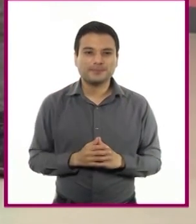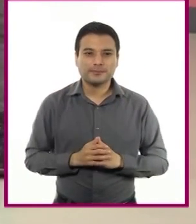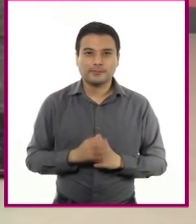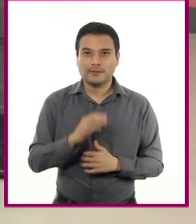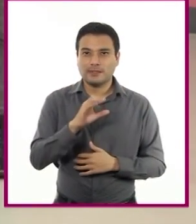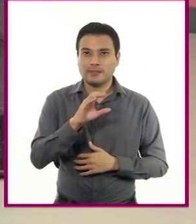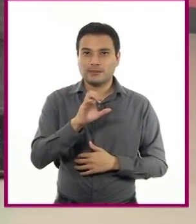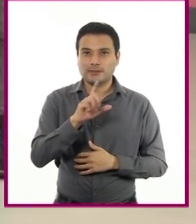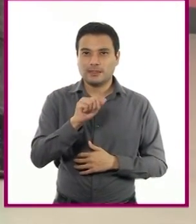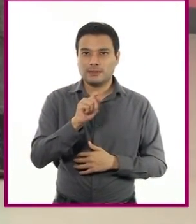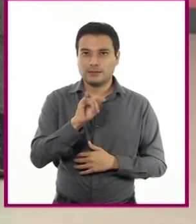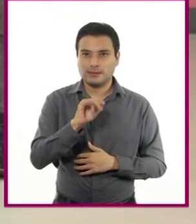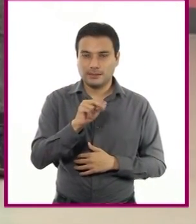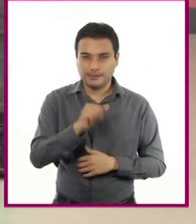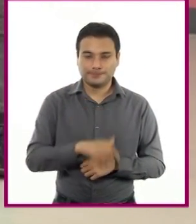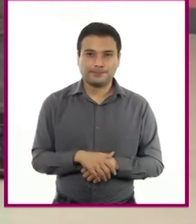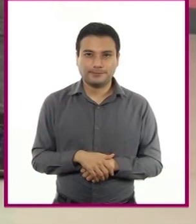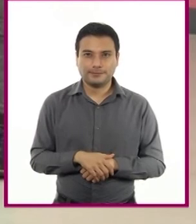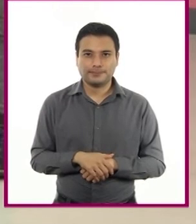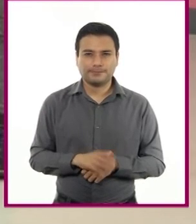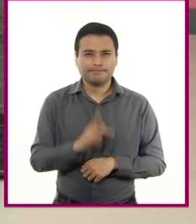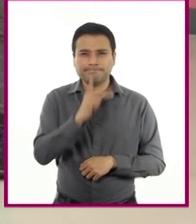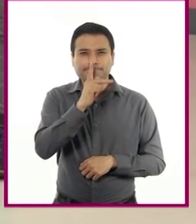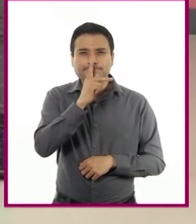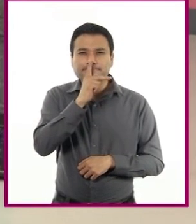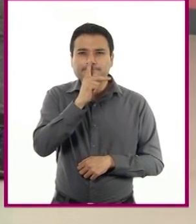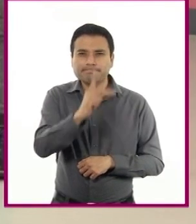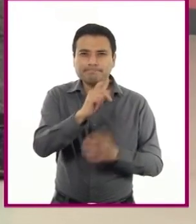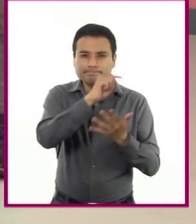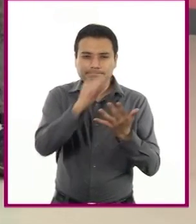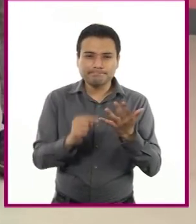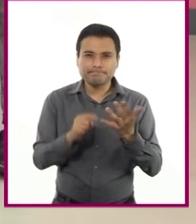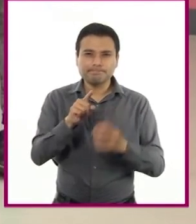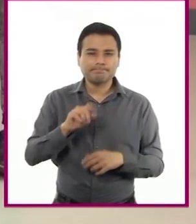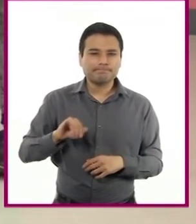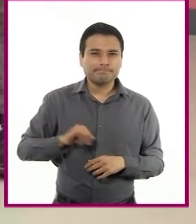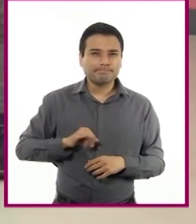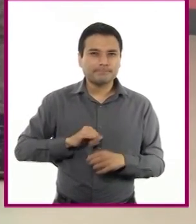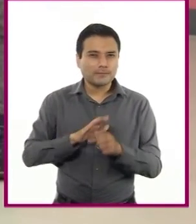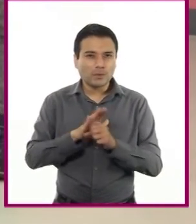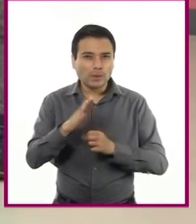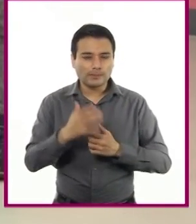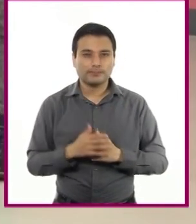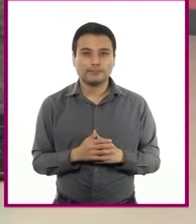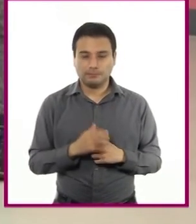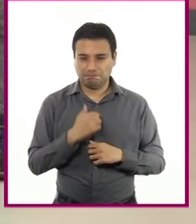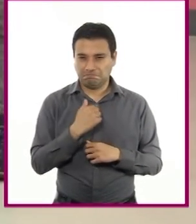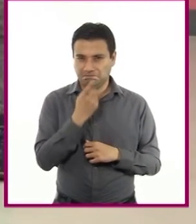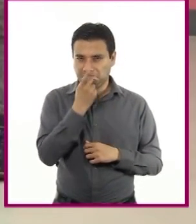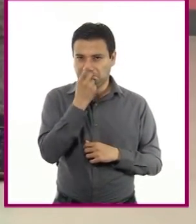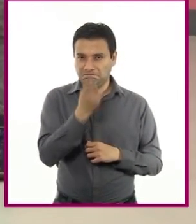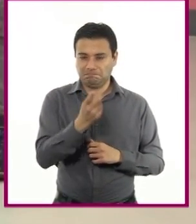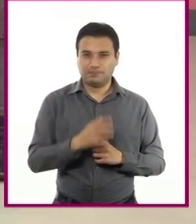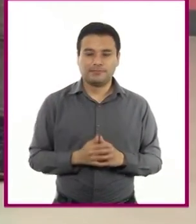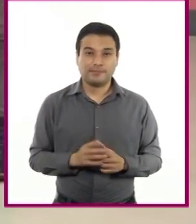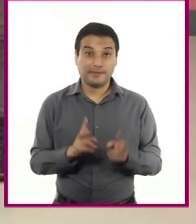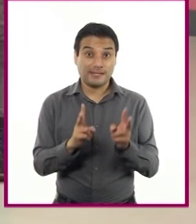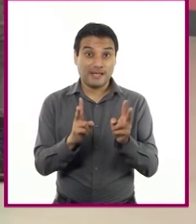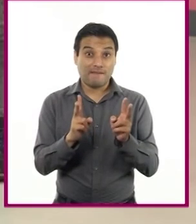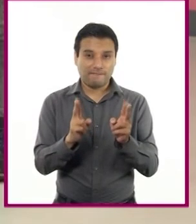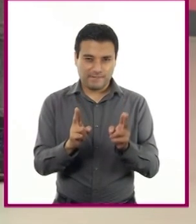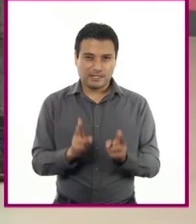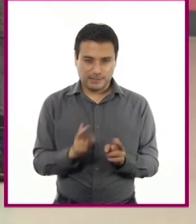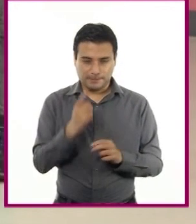Celestina. ¿Y qué conceptos te interesa analizar? Bueno, primero le diré qué frases marqué en el